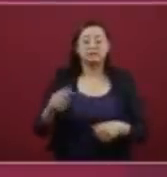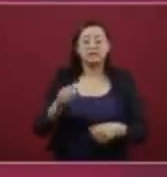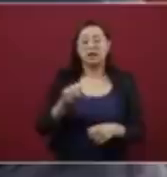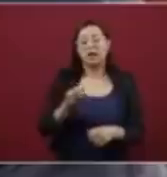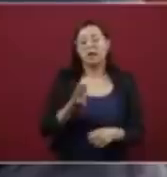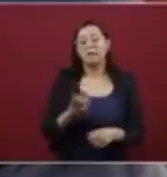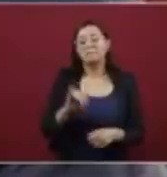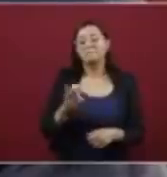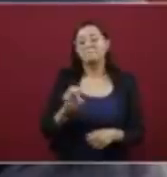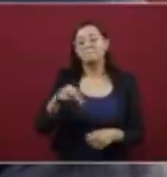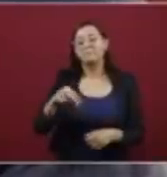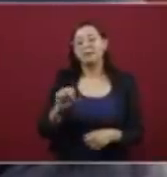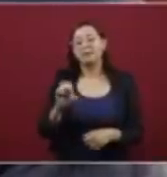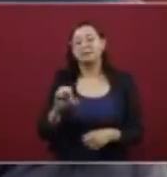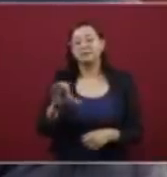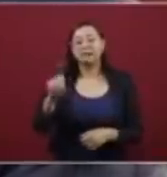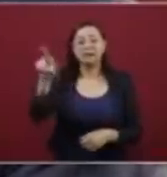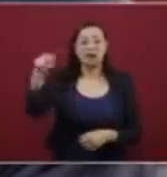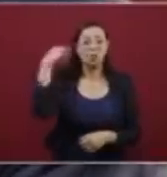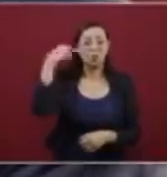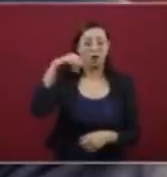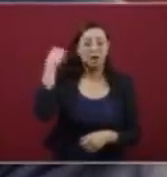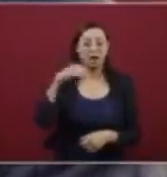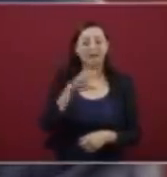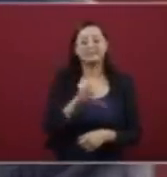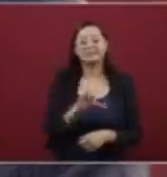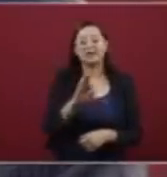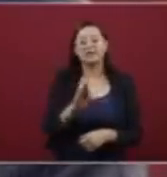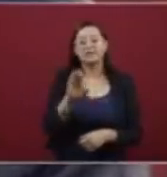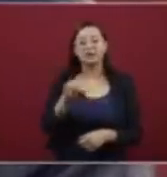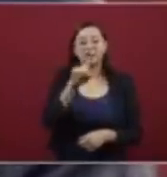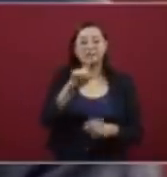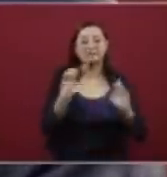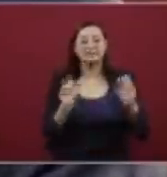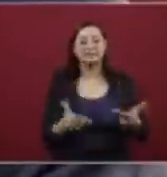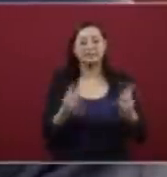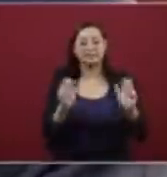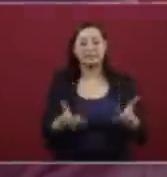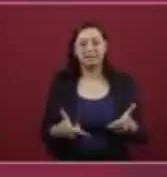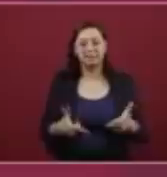La Comisión Federal de Electricidad en Tuxtla Gutiérrez, Chiapas.